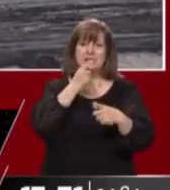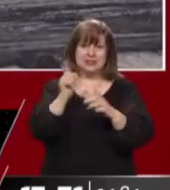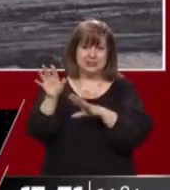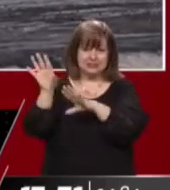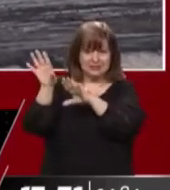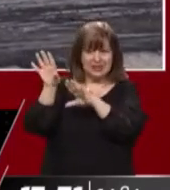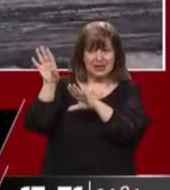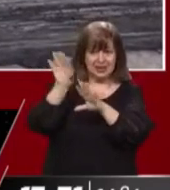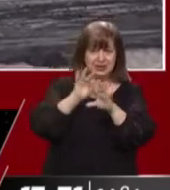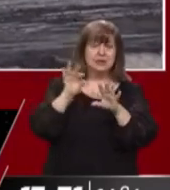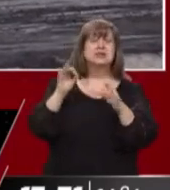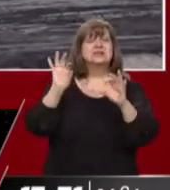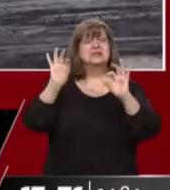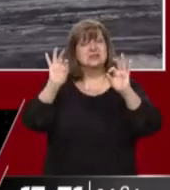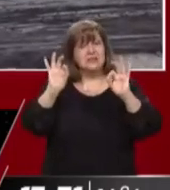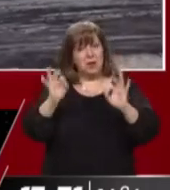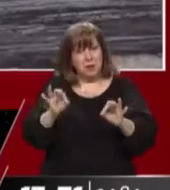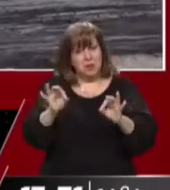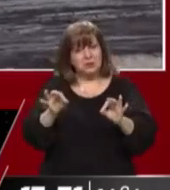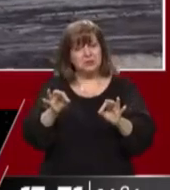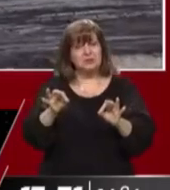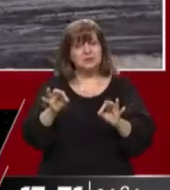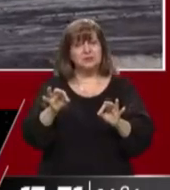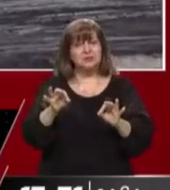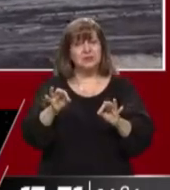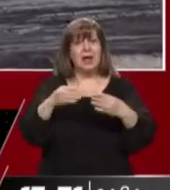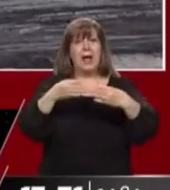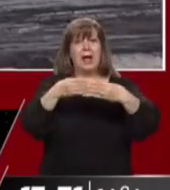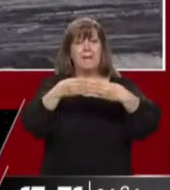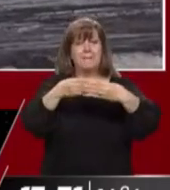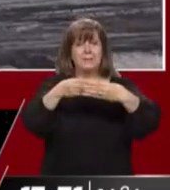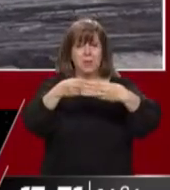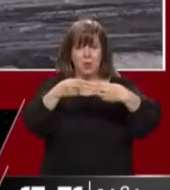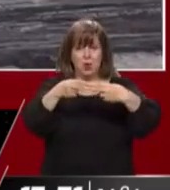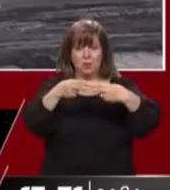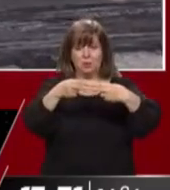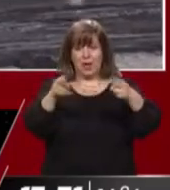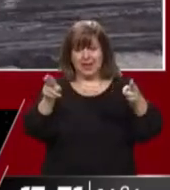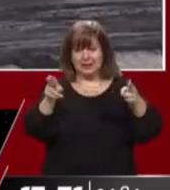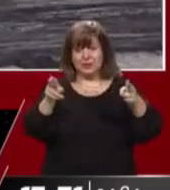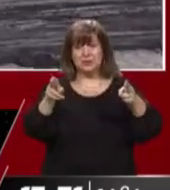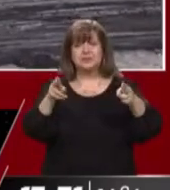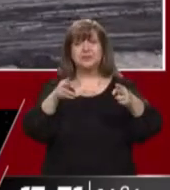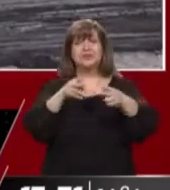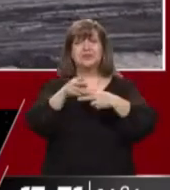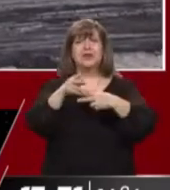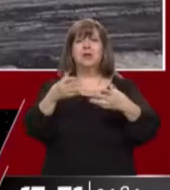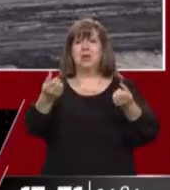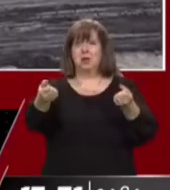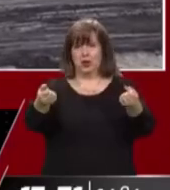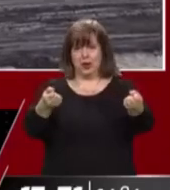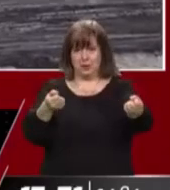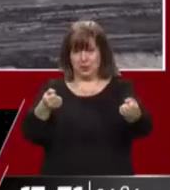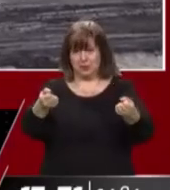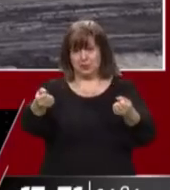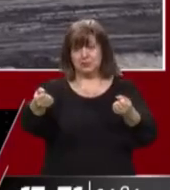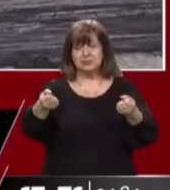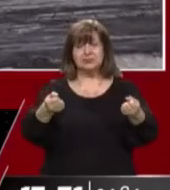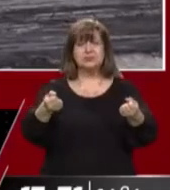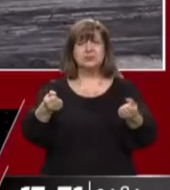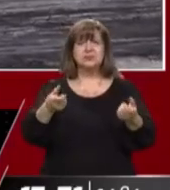Hay que tener en cuenta que también el paso internacional Cristo Redentor, especialmente con los transportes de carga,